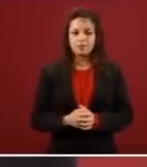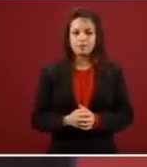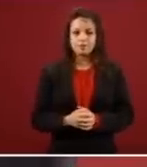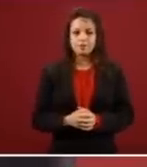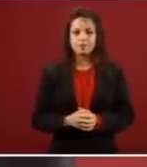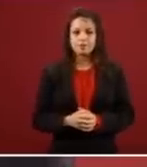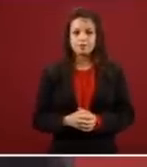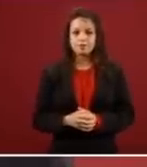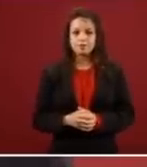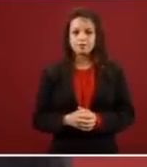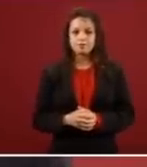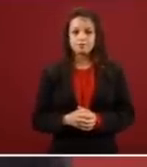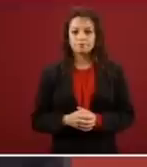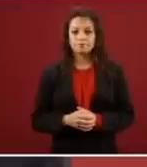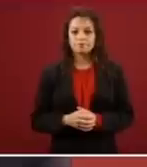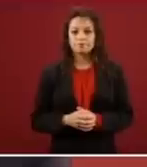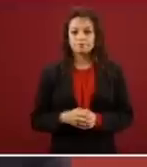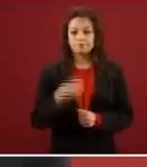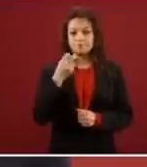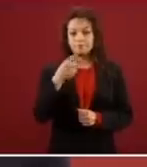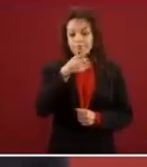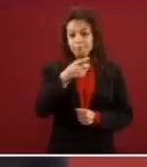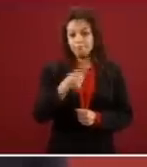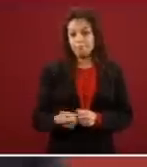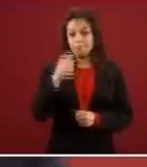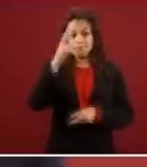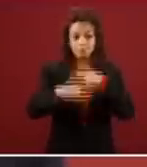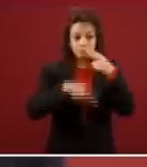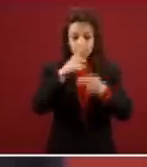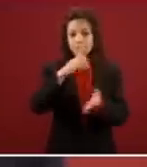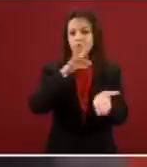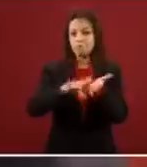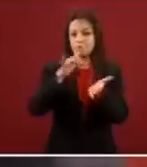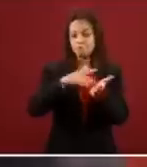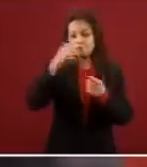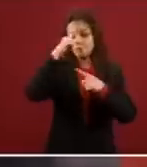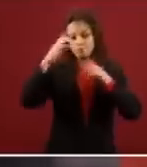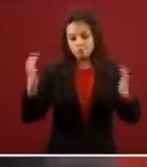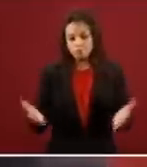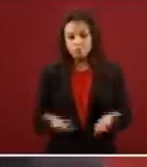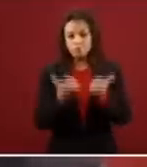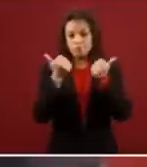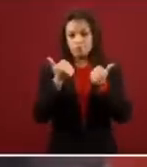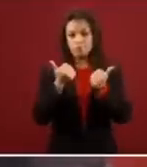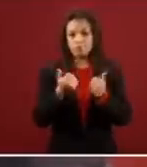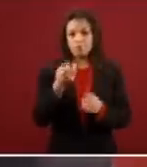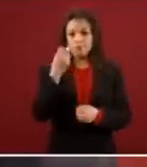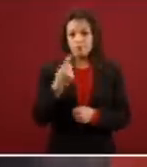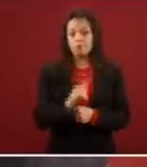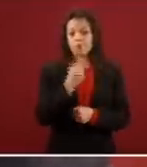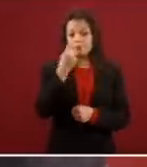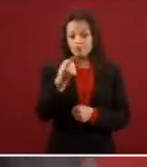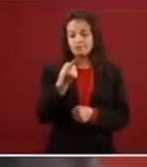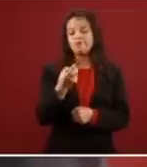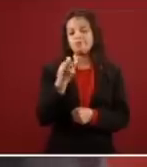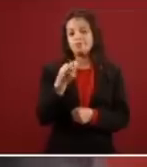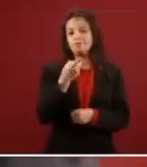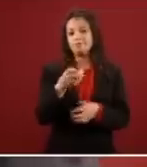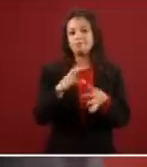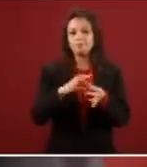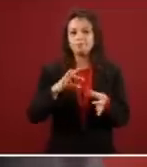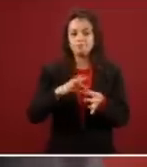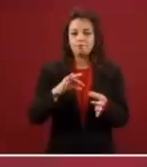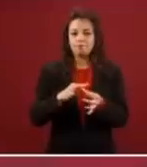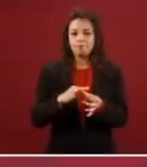que son de los primeros en llegar, en auxiliar, en rescatar. Entonces, uno de los planteamientos fue eso, o sea,